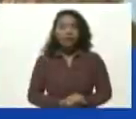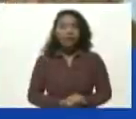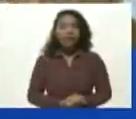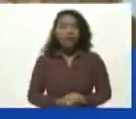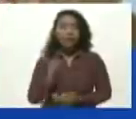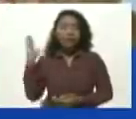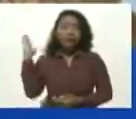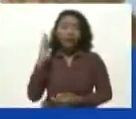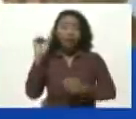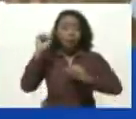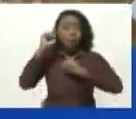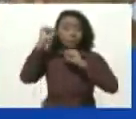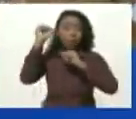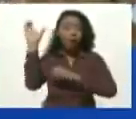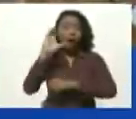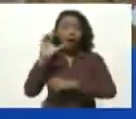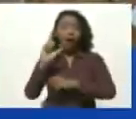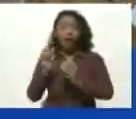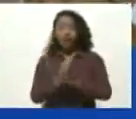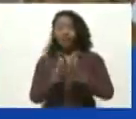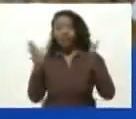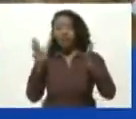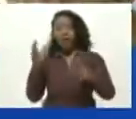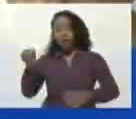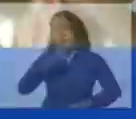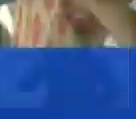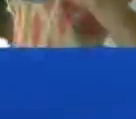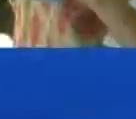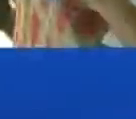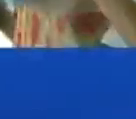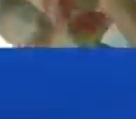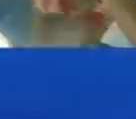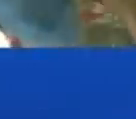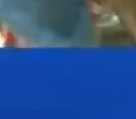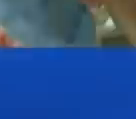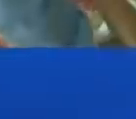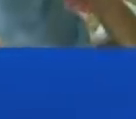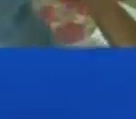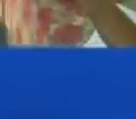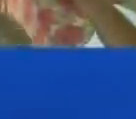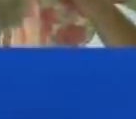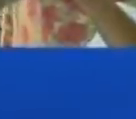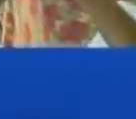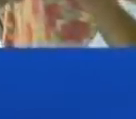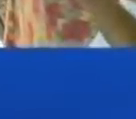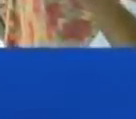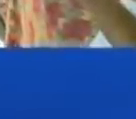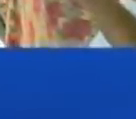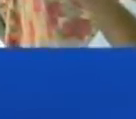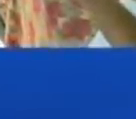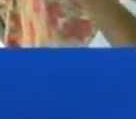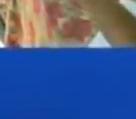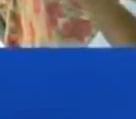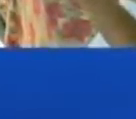vino y triunfó en Caracas como un gran periodista. Y luego volvió y el pueblo lo eligió alcalde de